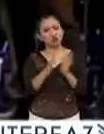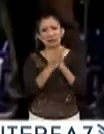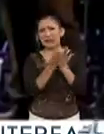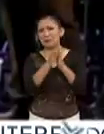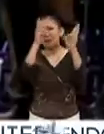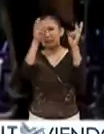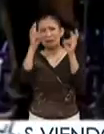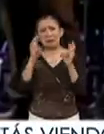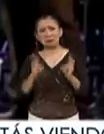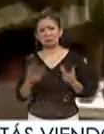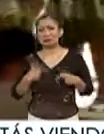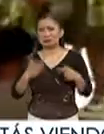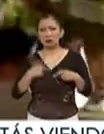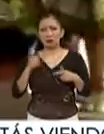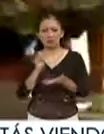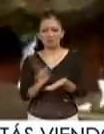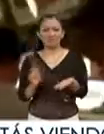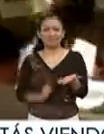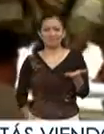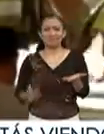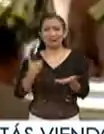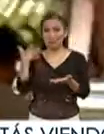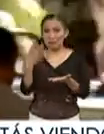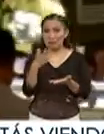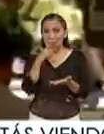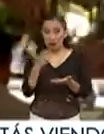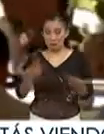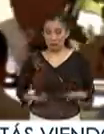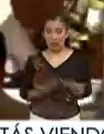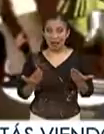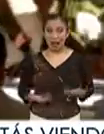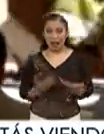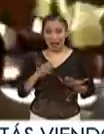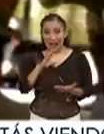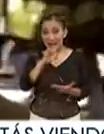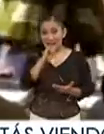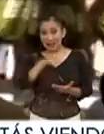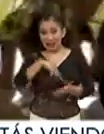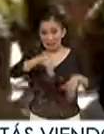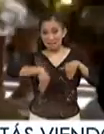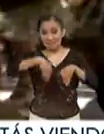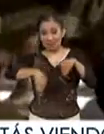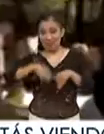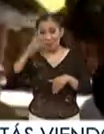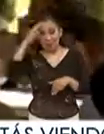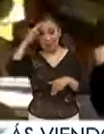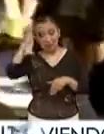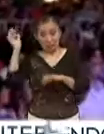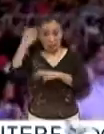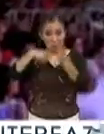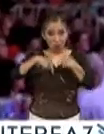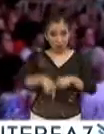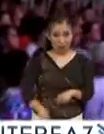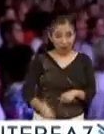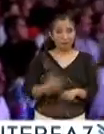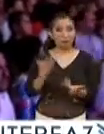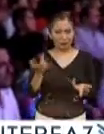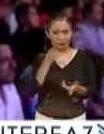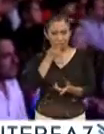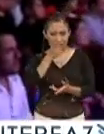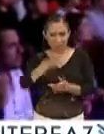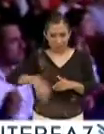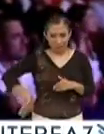libros de diferentes autores. Estuvieron los 10 mejores bailarines de danza clásica de Bellas Artes. Y bueno, como te